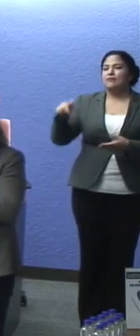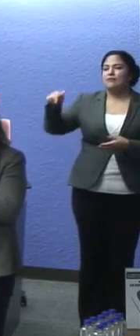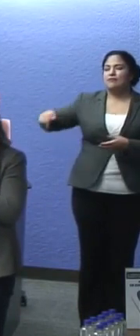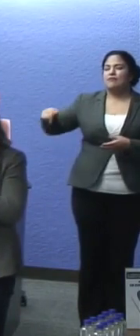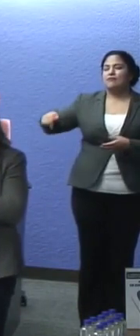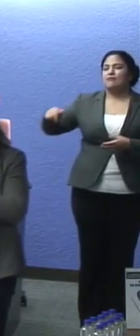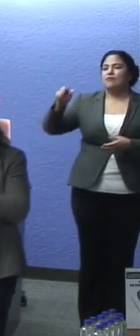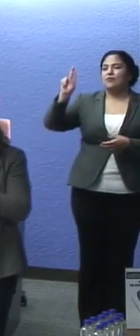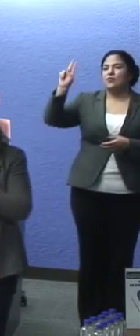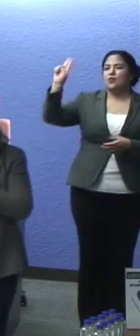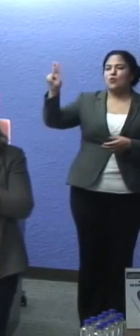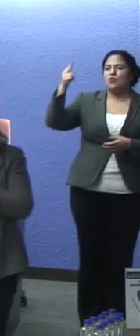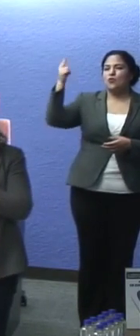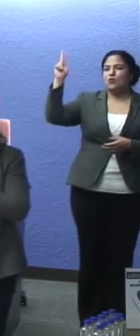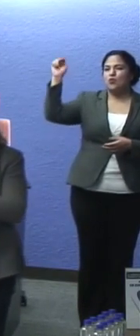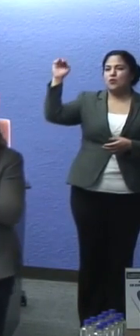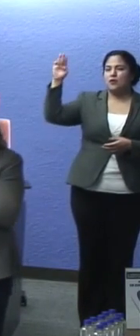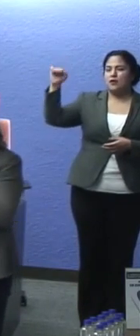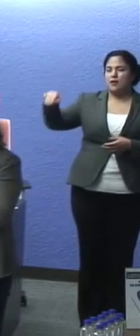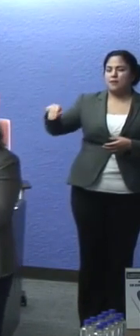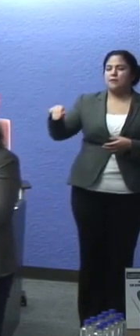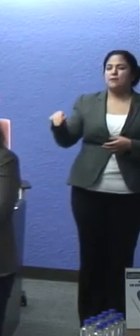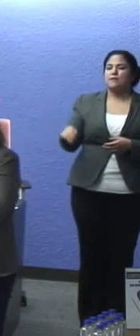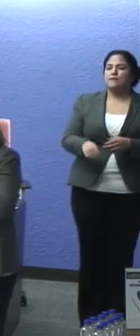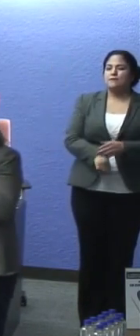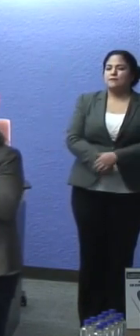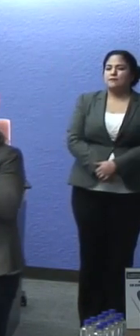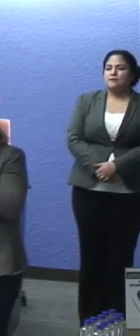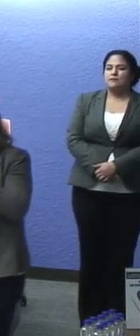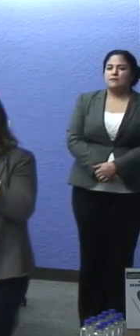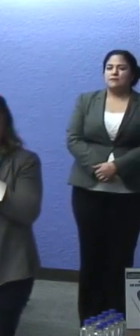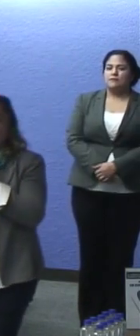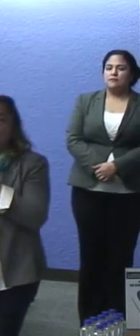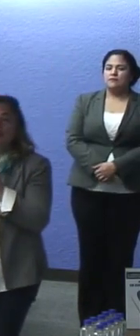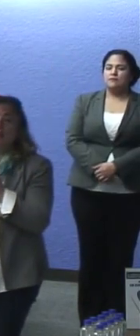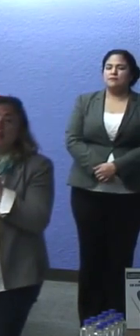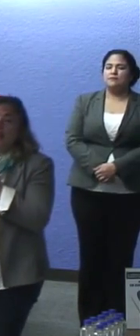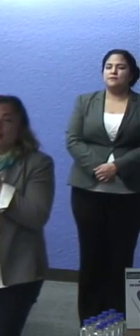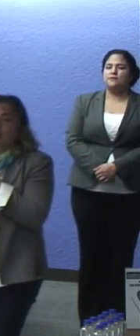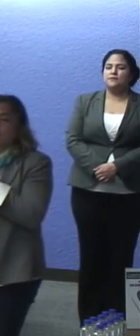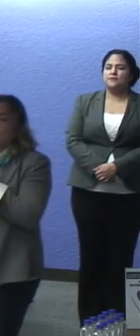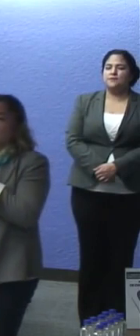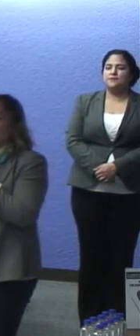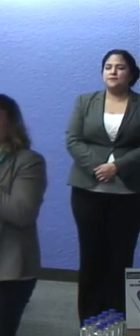de la discapacidad a la diversidad funcional, la política detrás de un término.